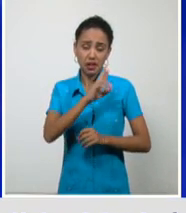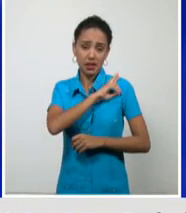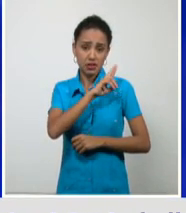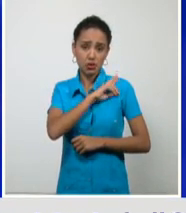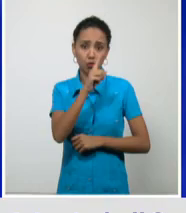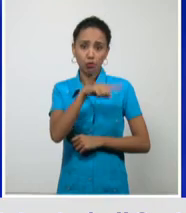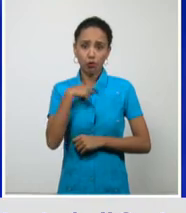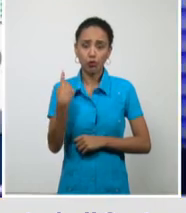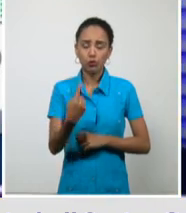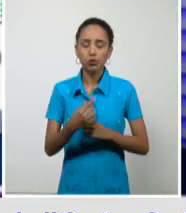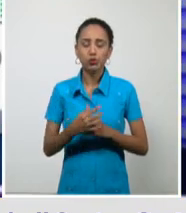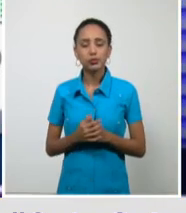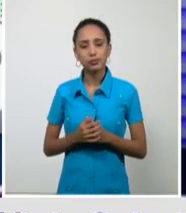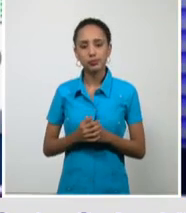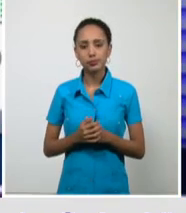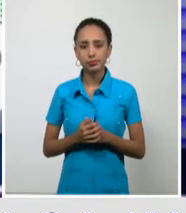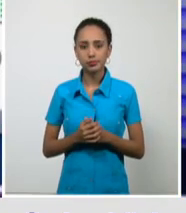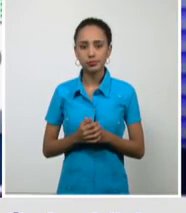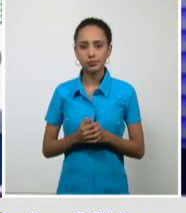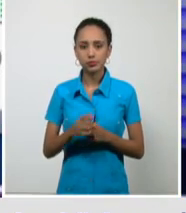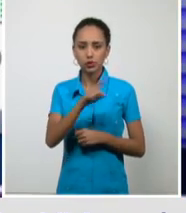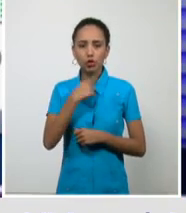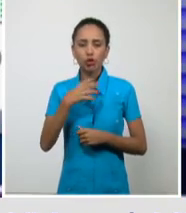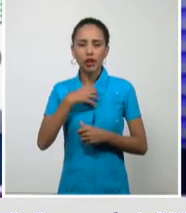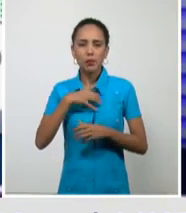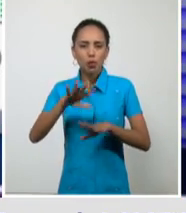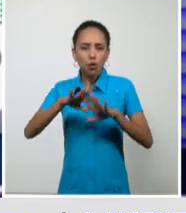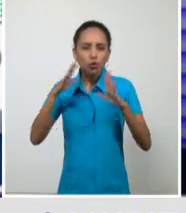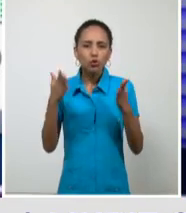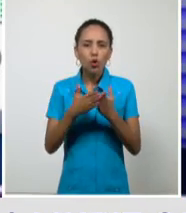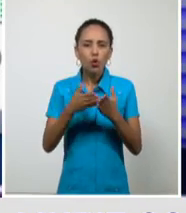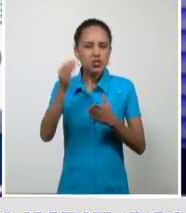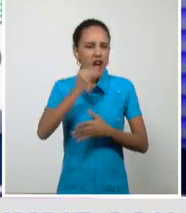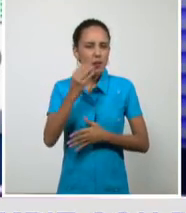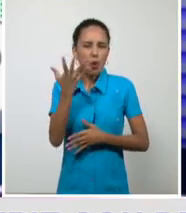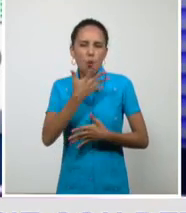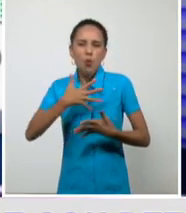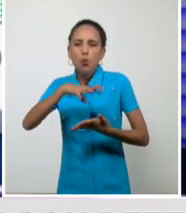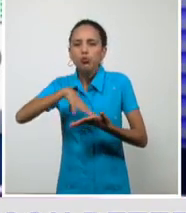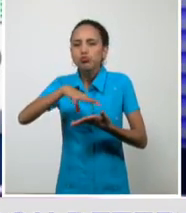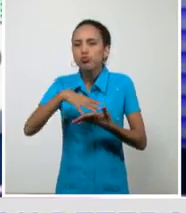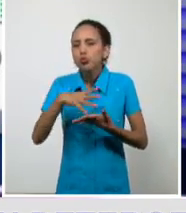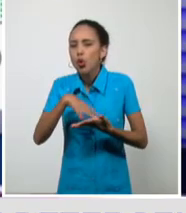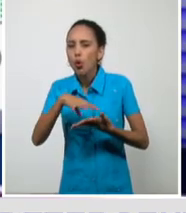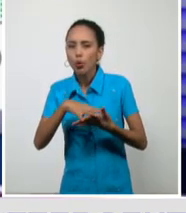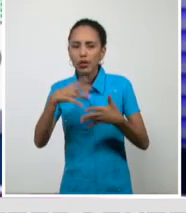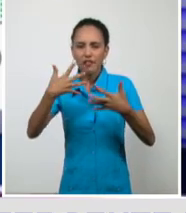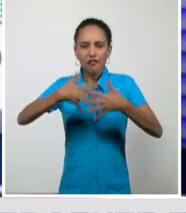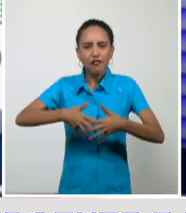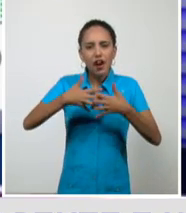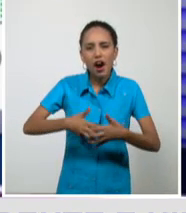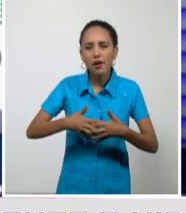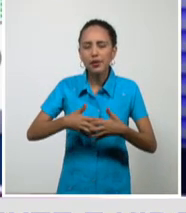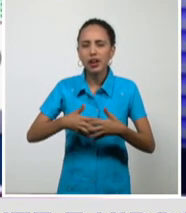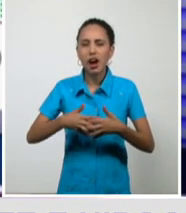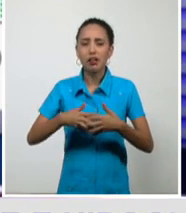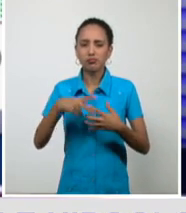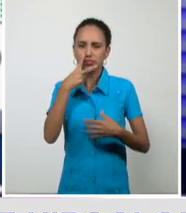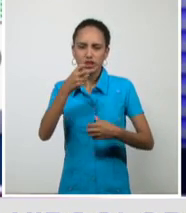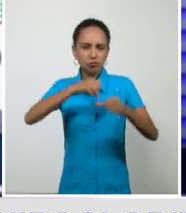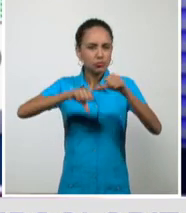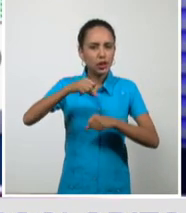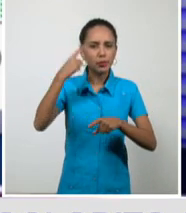inventarios de las entidades que manejan químicos, que manejan hidrocarburos, que tienen fuentes radioactivas, que tienen riesgos